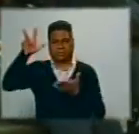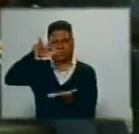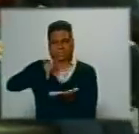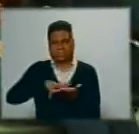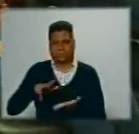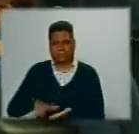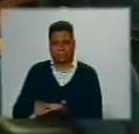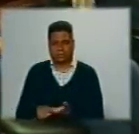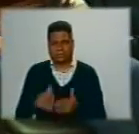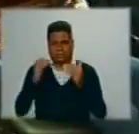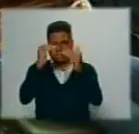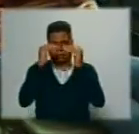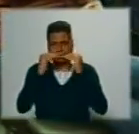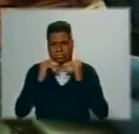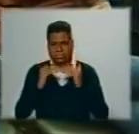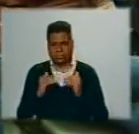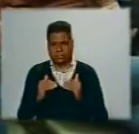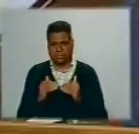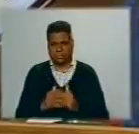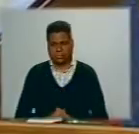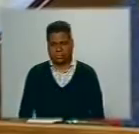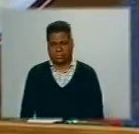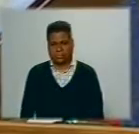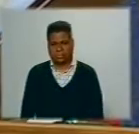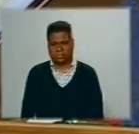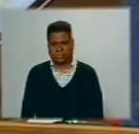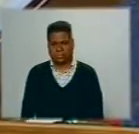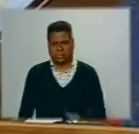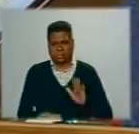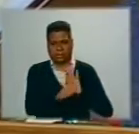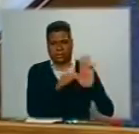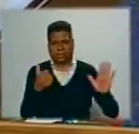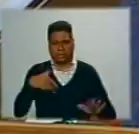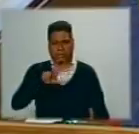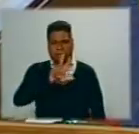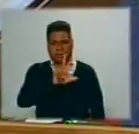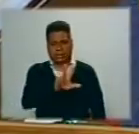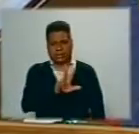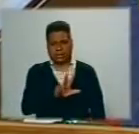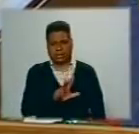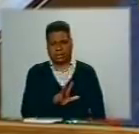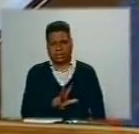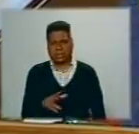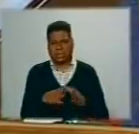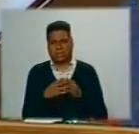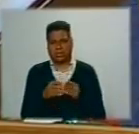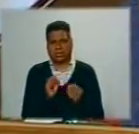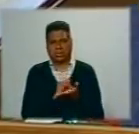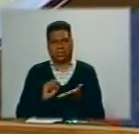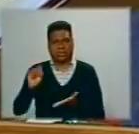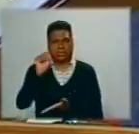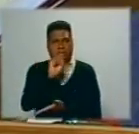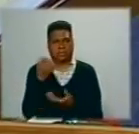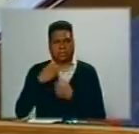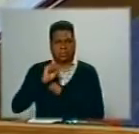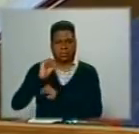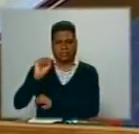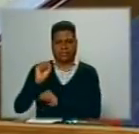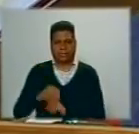Aprobado. Siguiente punto, ciudadano. Capítulo tercero, sistema para la defensa de los derechos socioeconómicos. Artículo